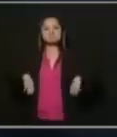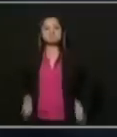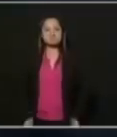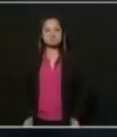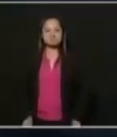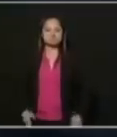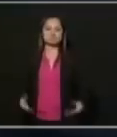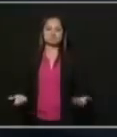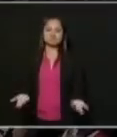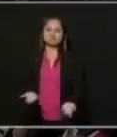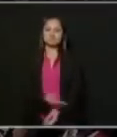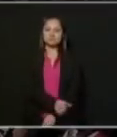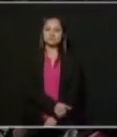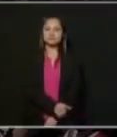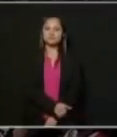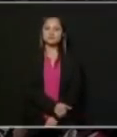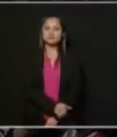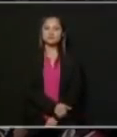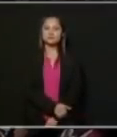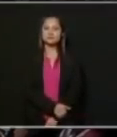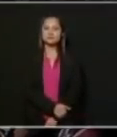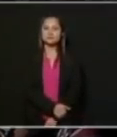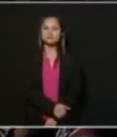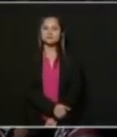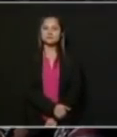soborno. ¡Qué